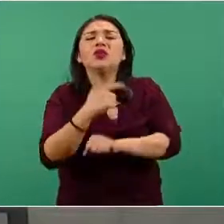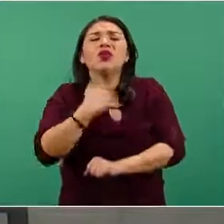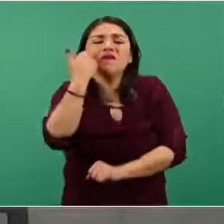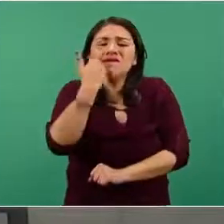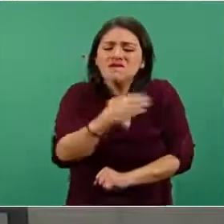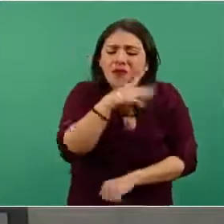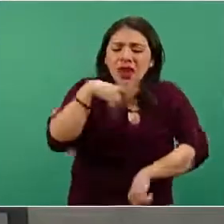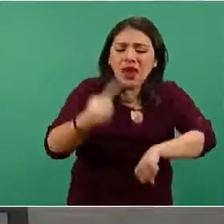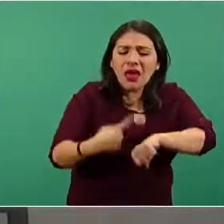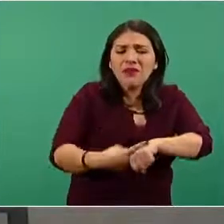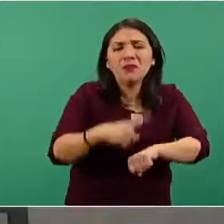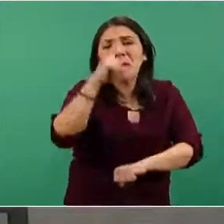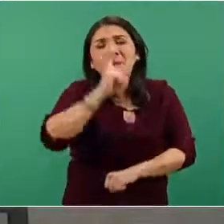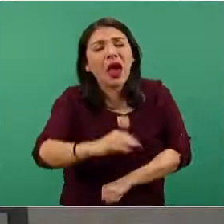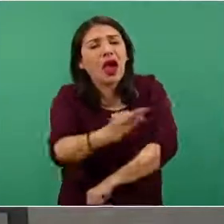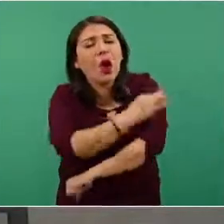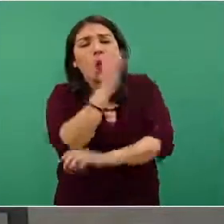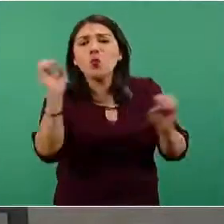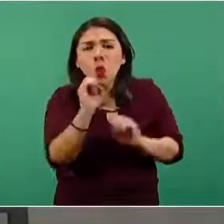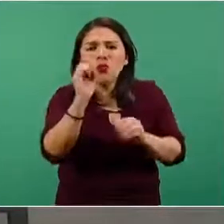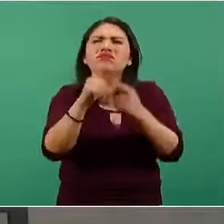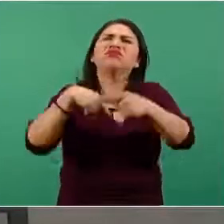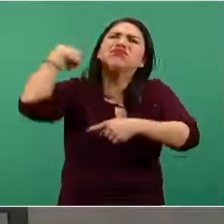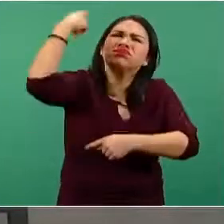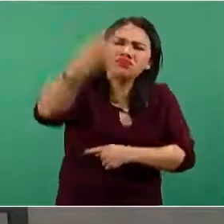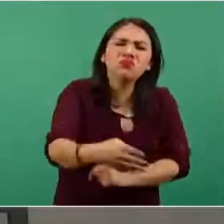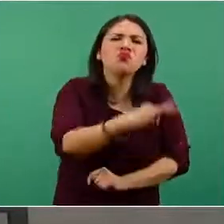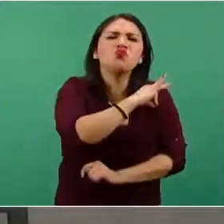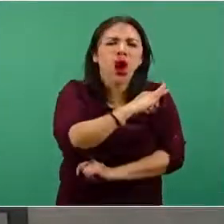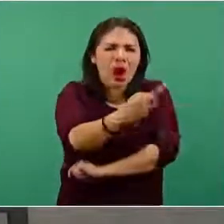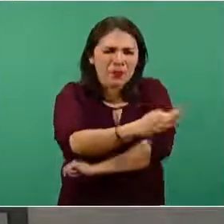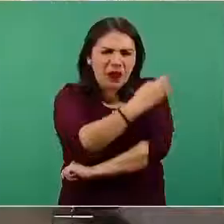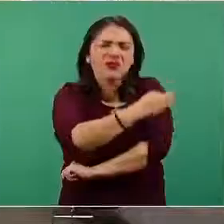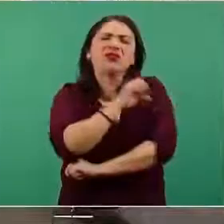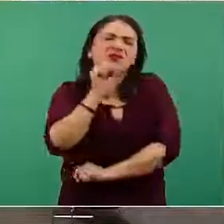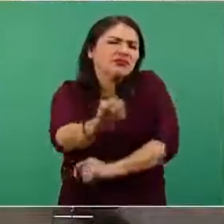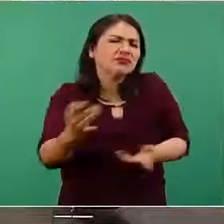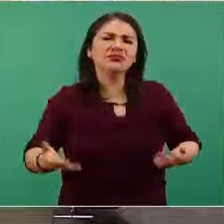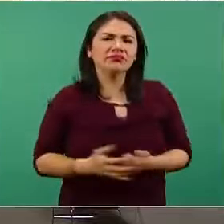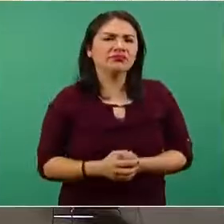febril, la oportunidad regresará y será vacunada nuevamente.